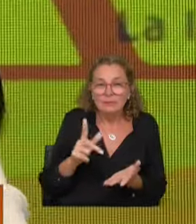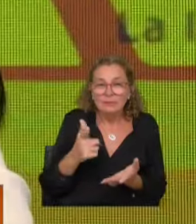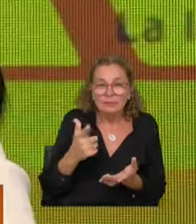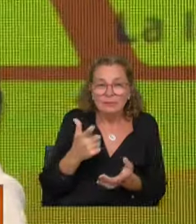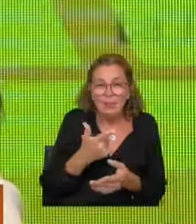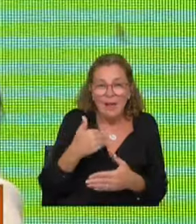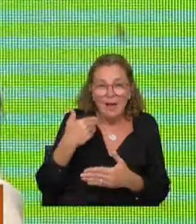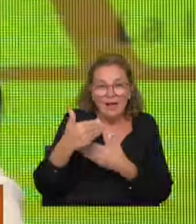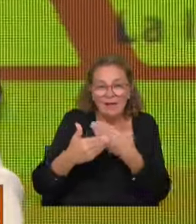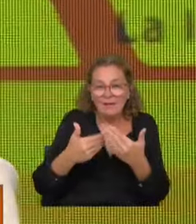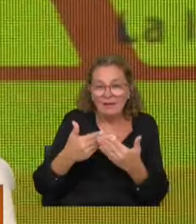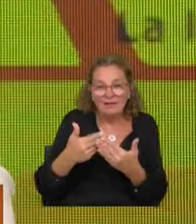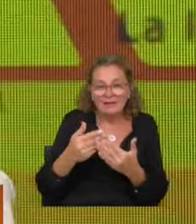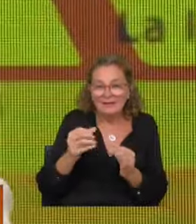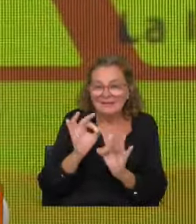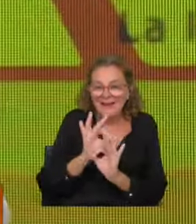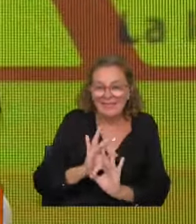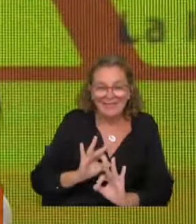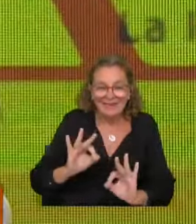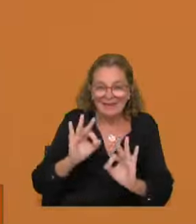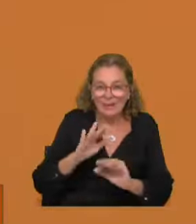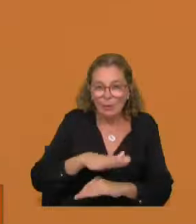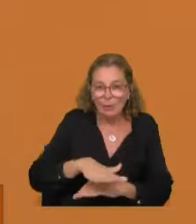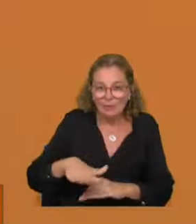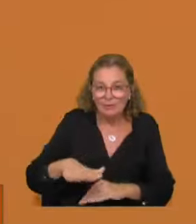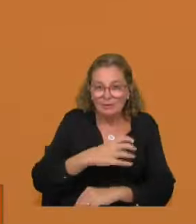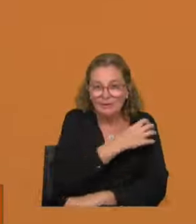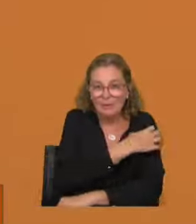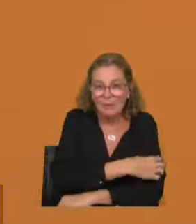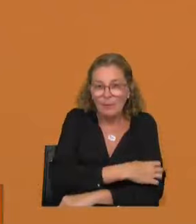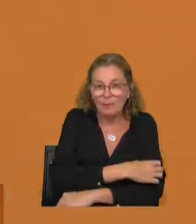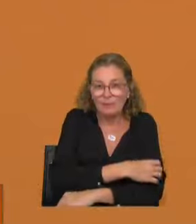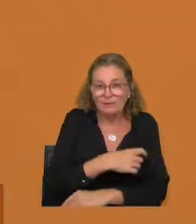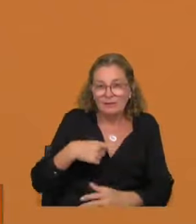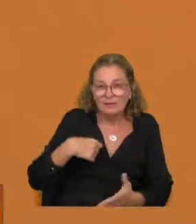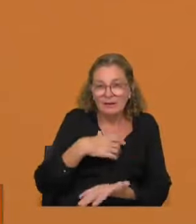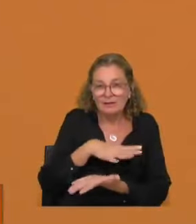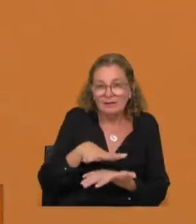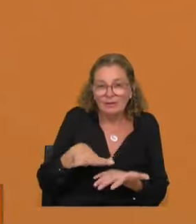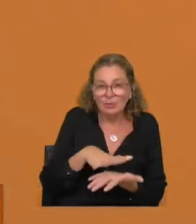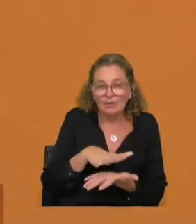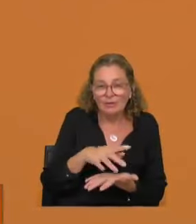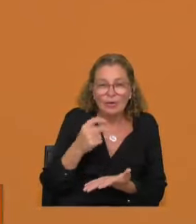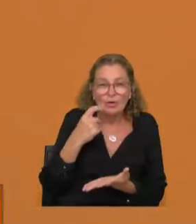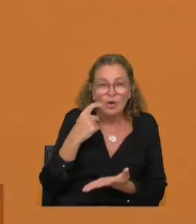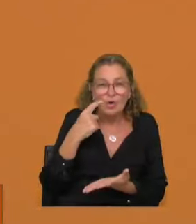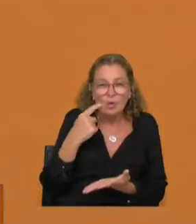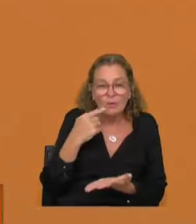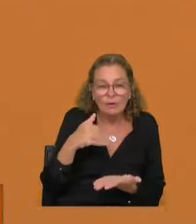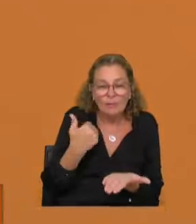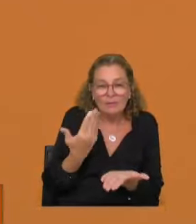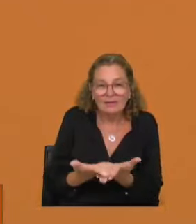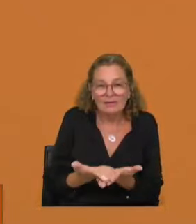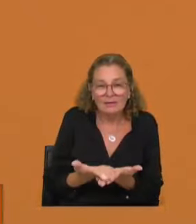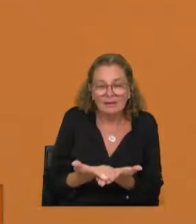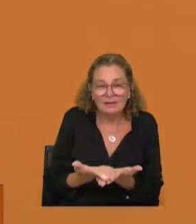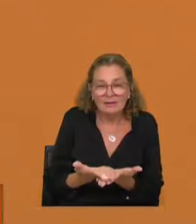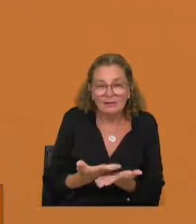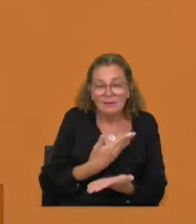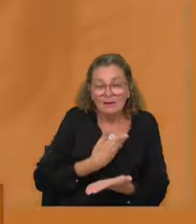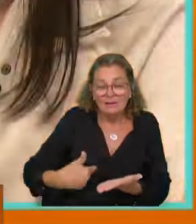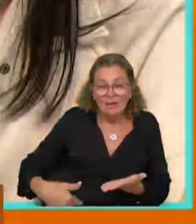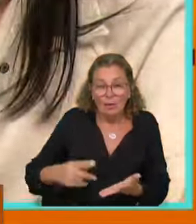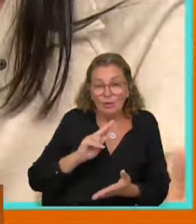tangibles sigue siendo una picadora de carne de gurices pobre la situación y es son estos cifras que presenté no es un estado que no está